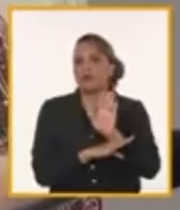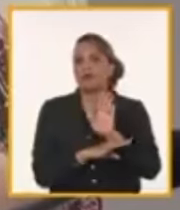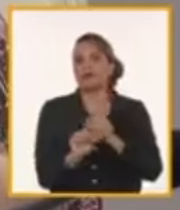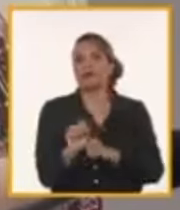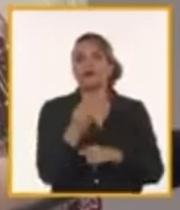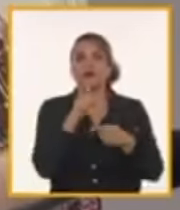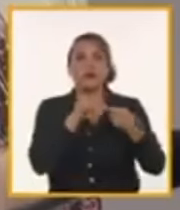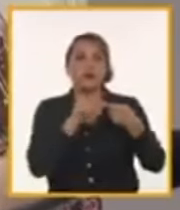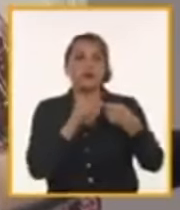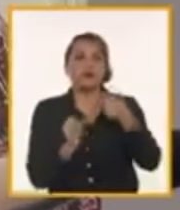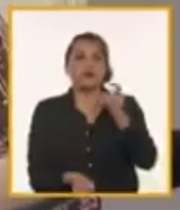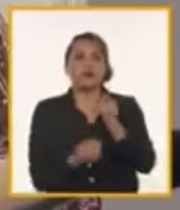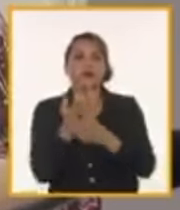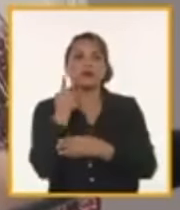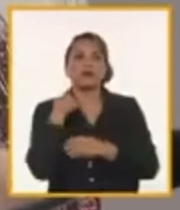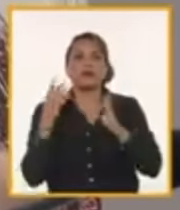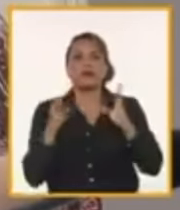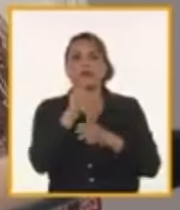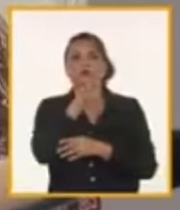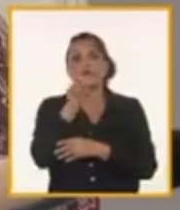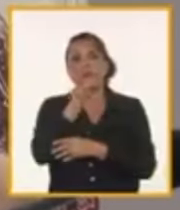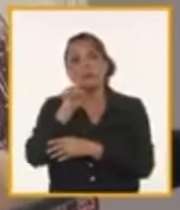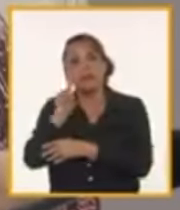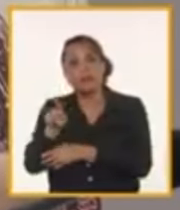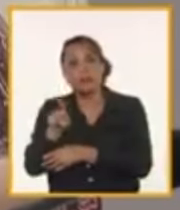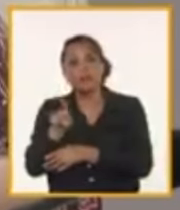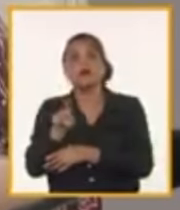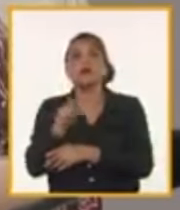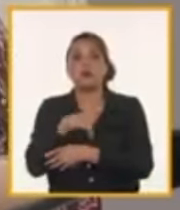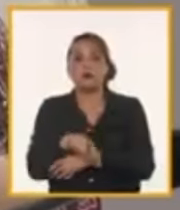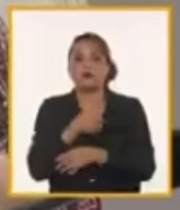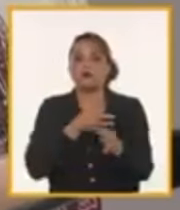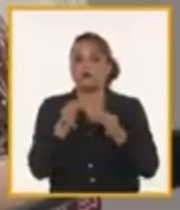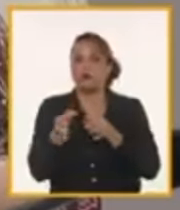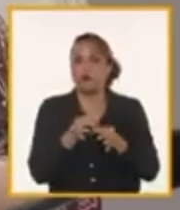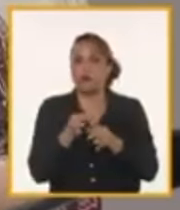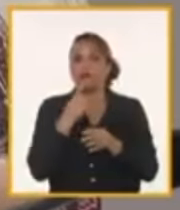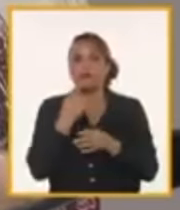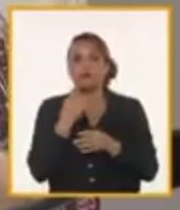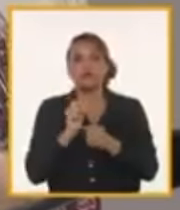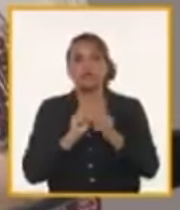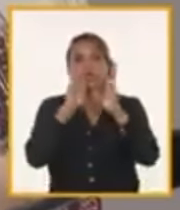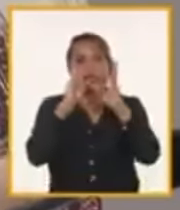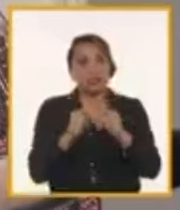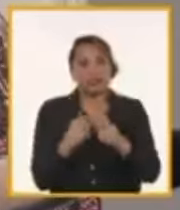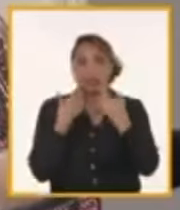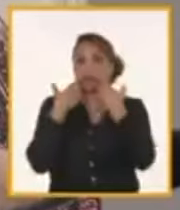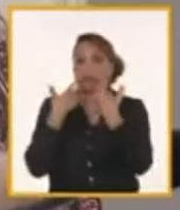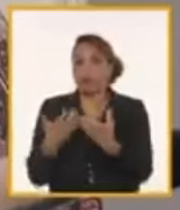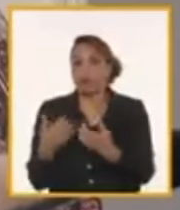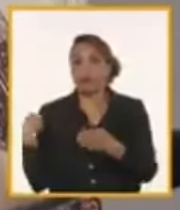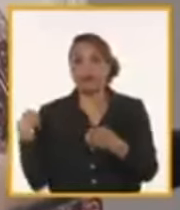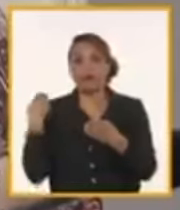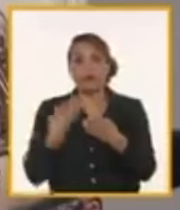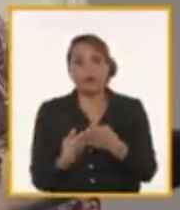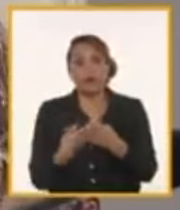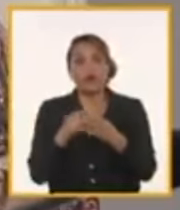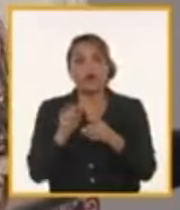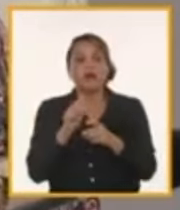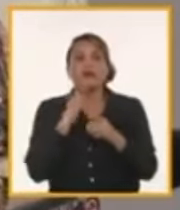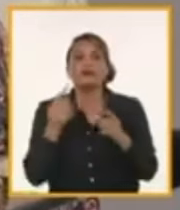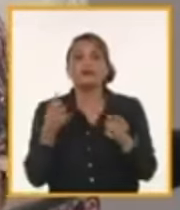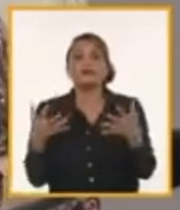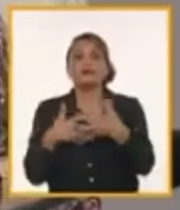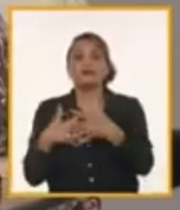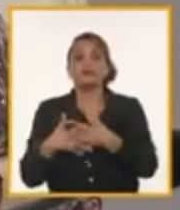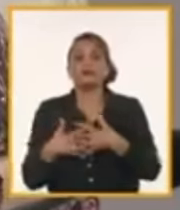creó desde desde el año 2021 que está funcionando que ya tiene impactos importantes que es precisamente se enmarca la relación de